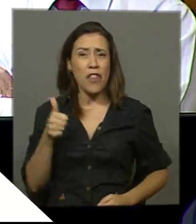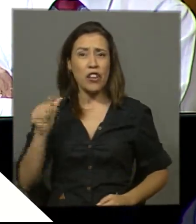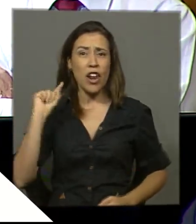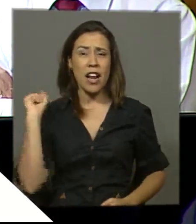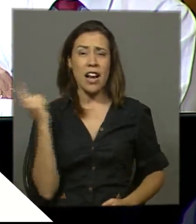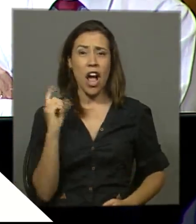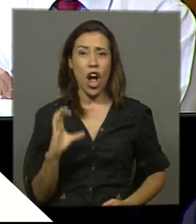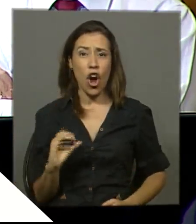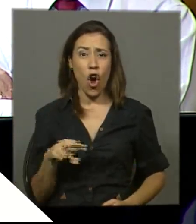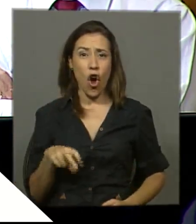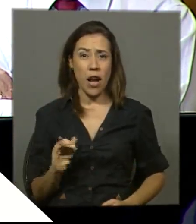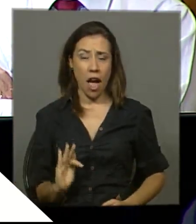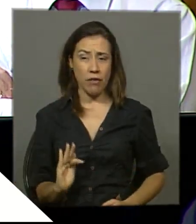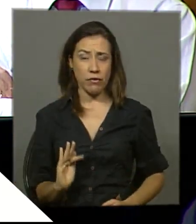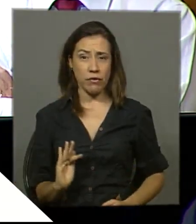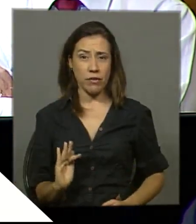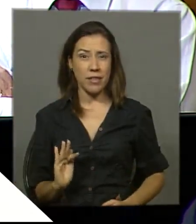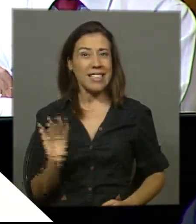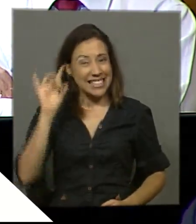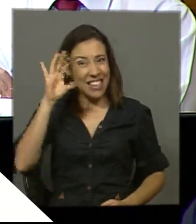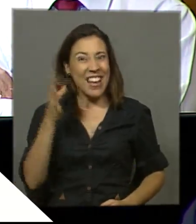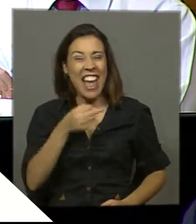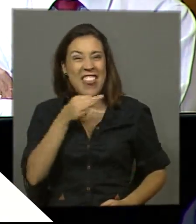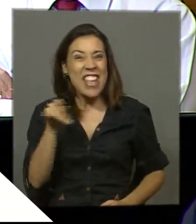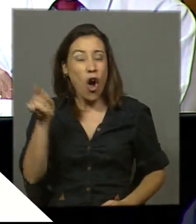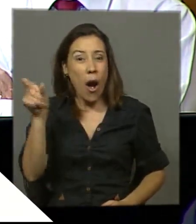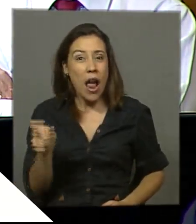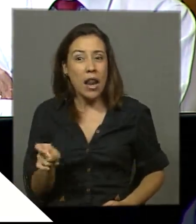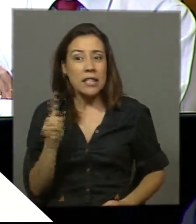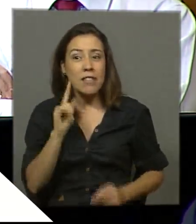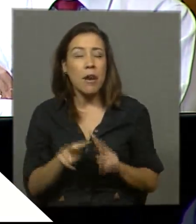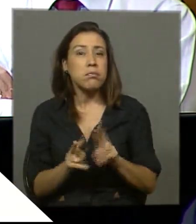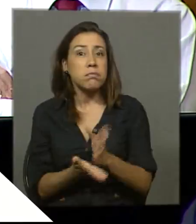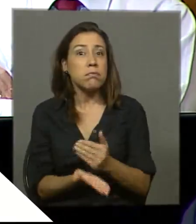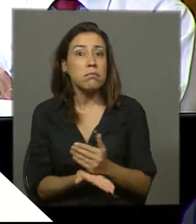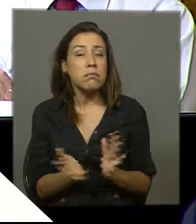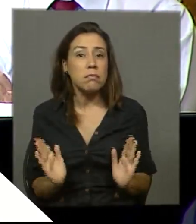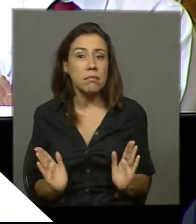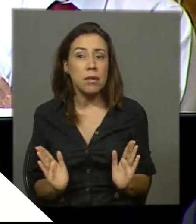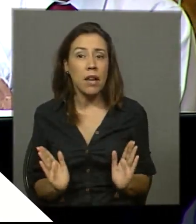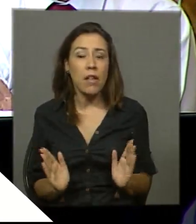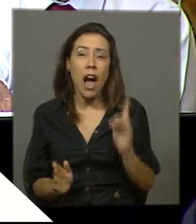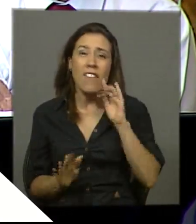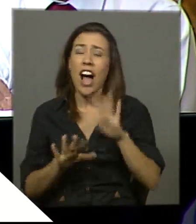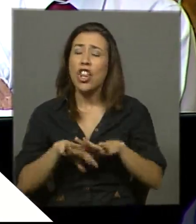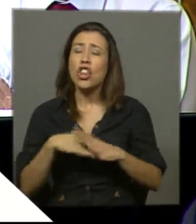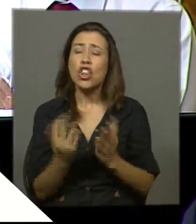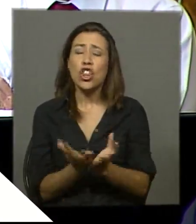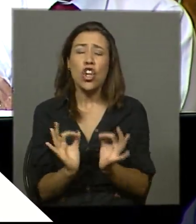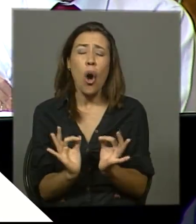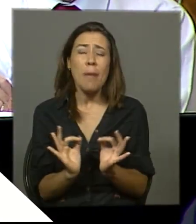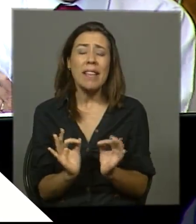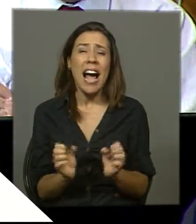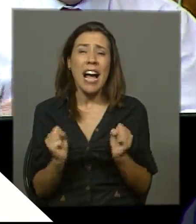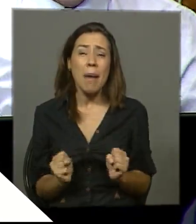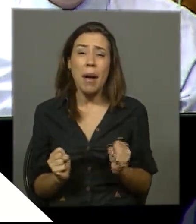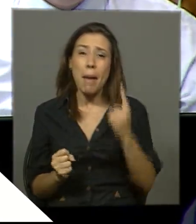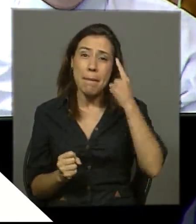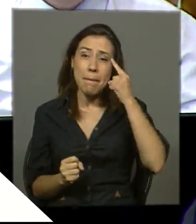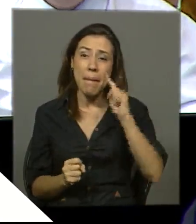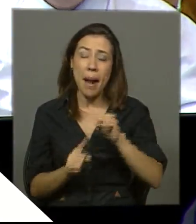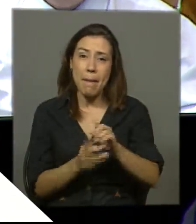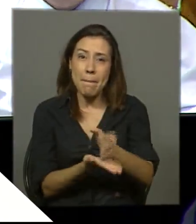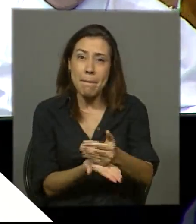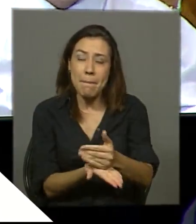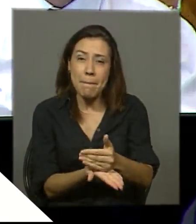nacional de la conaf sabe lo que dijo que estaban preparados que tenían todas las capacidades para efectuar un